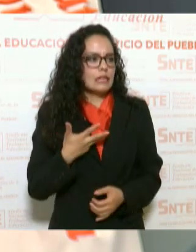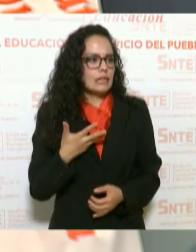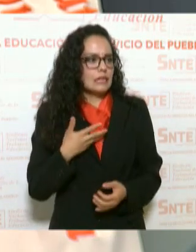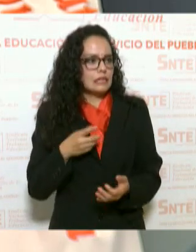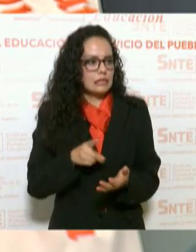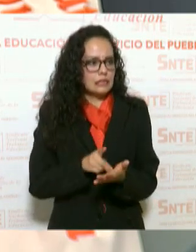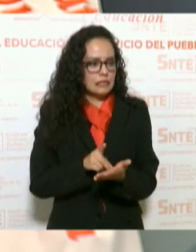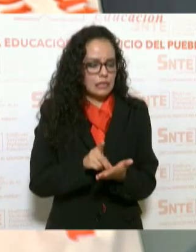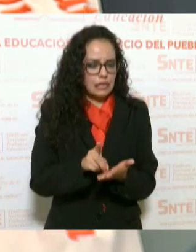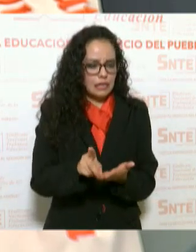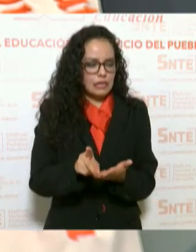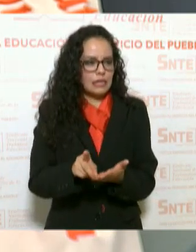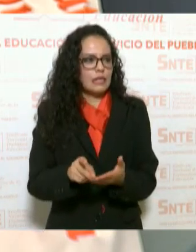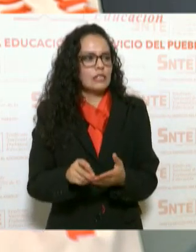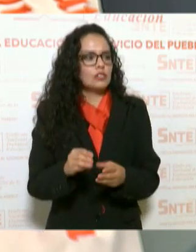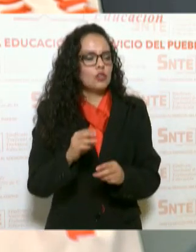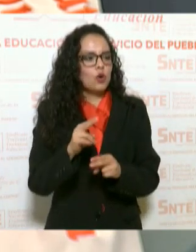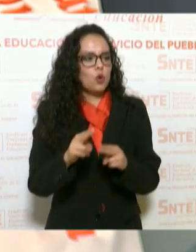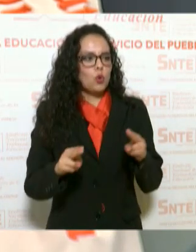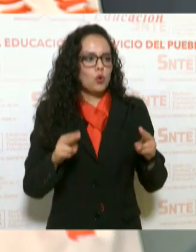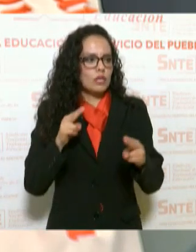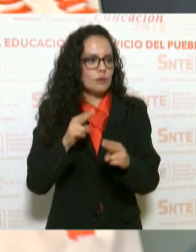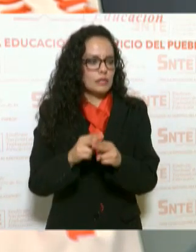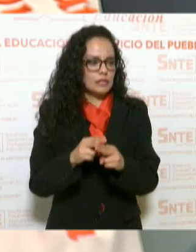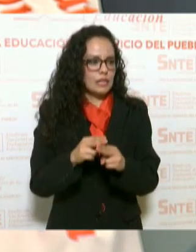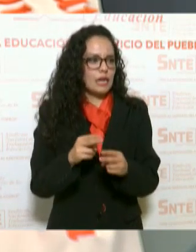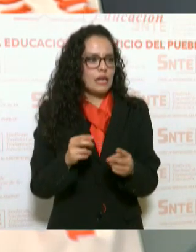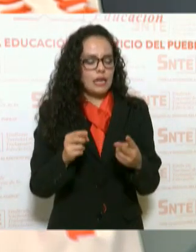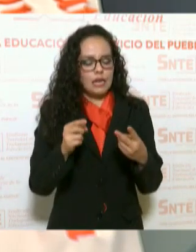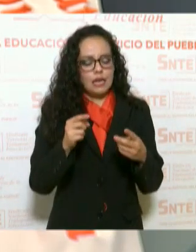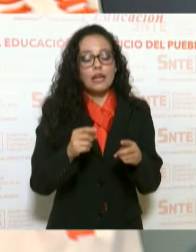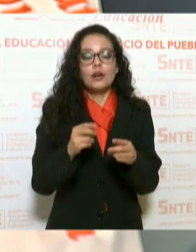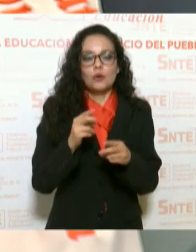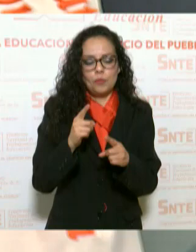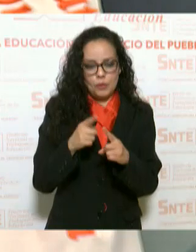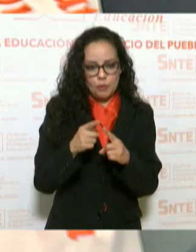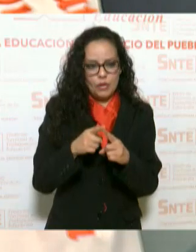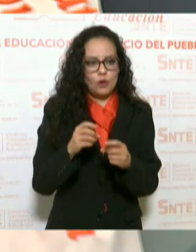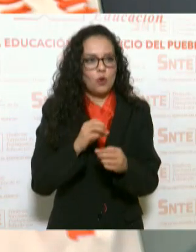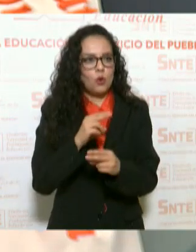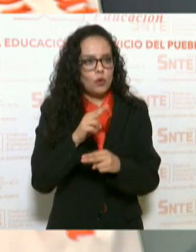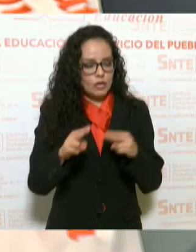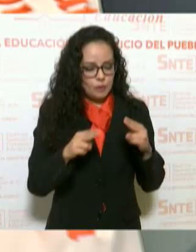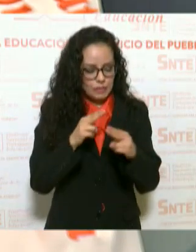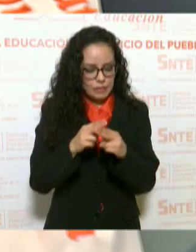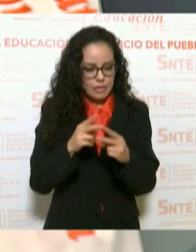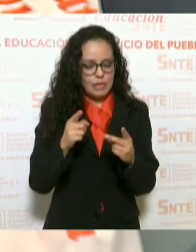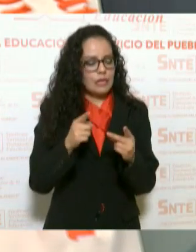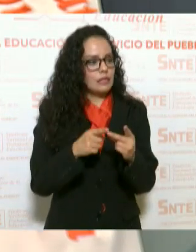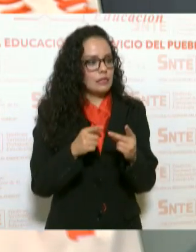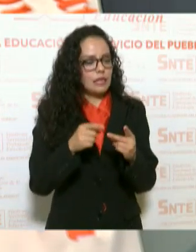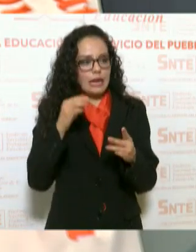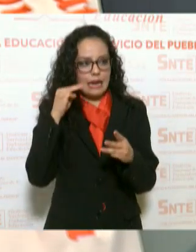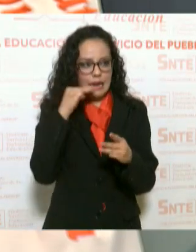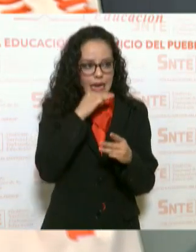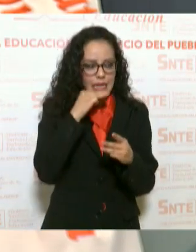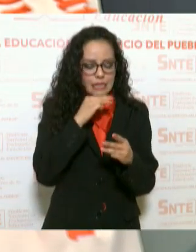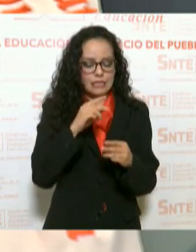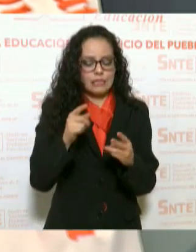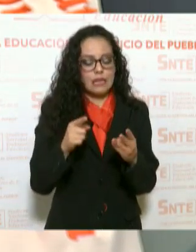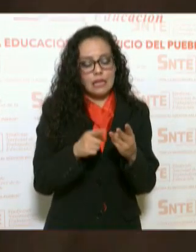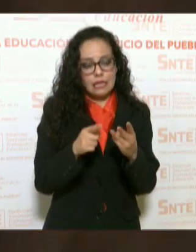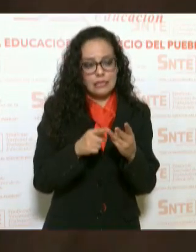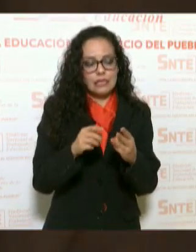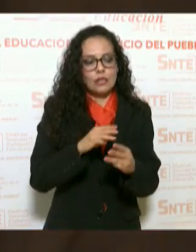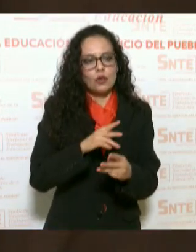pública, gratuita y laica. Así lo dice la Constitución Política de los Estados Unidos